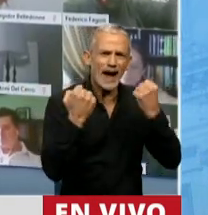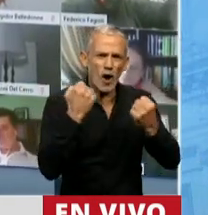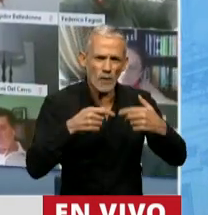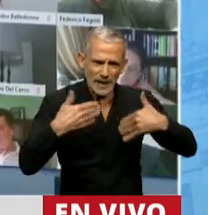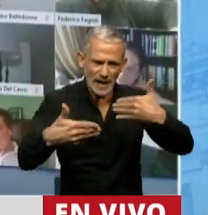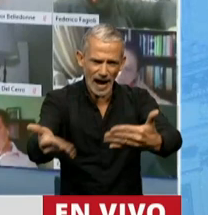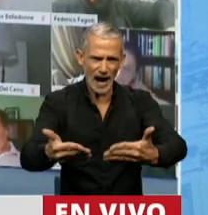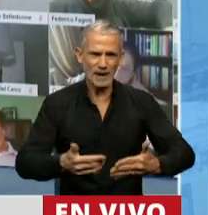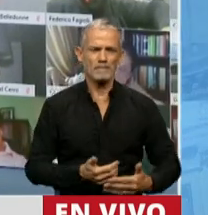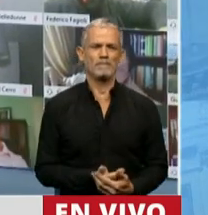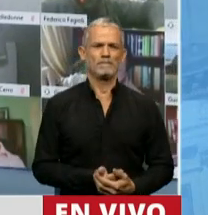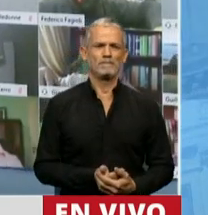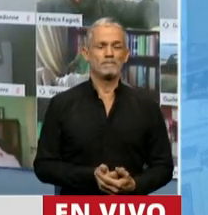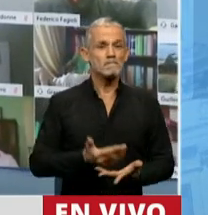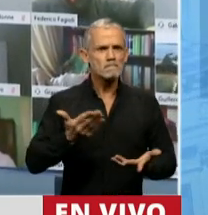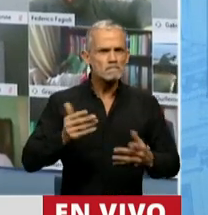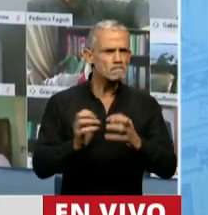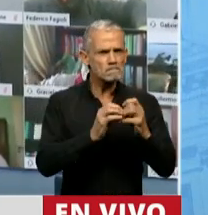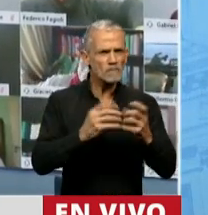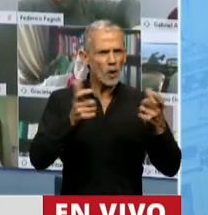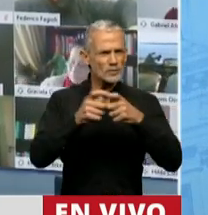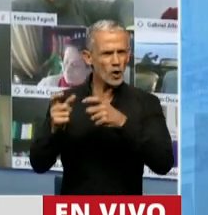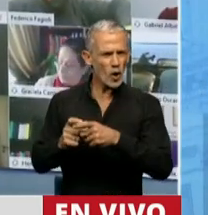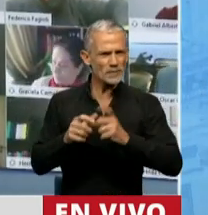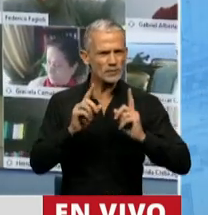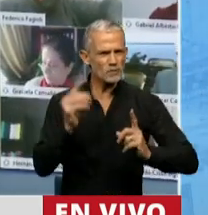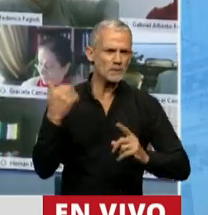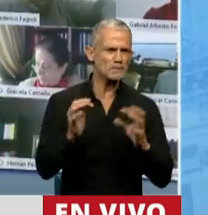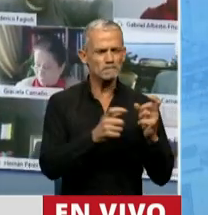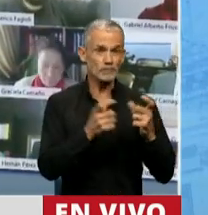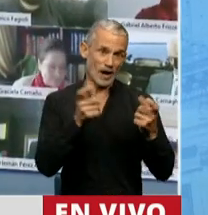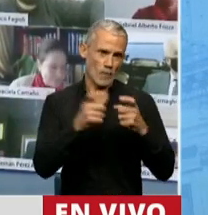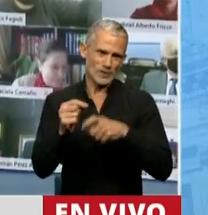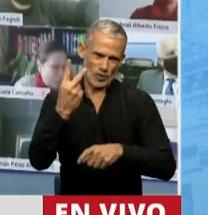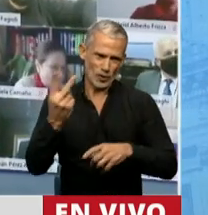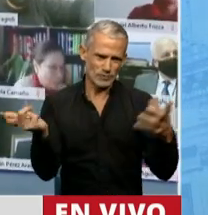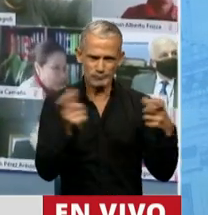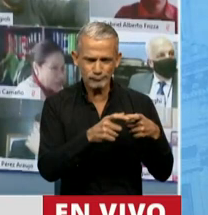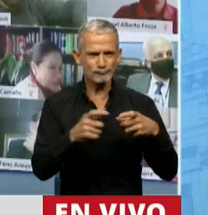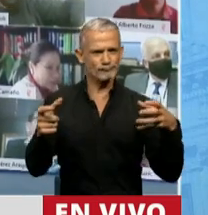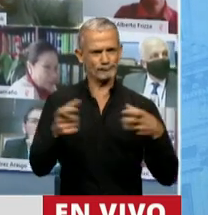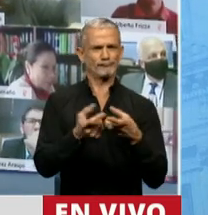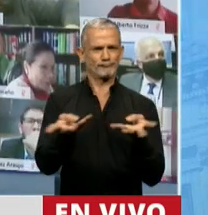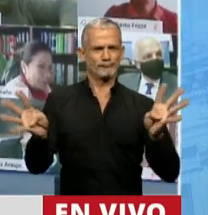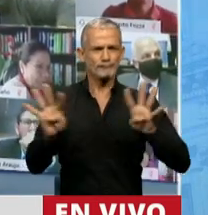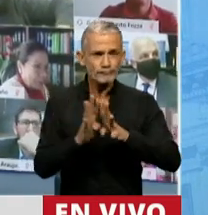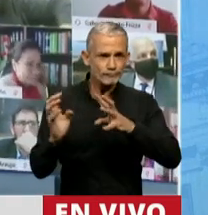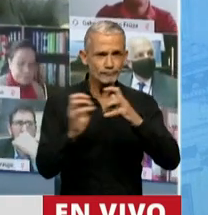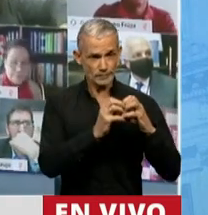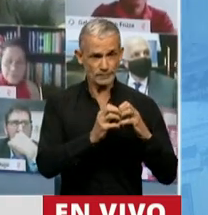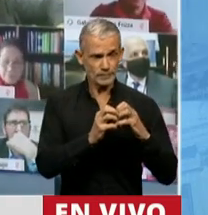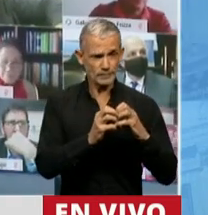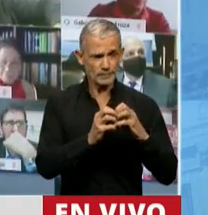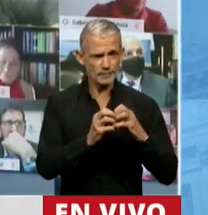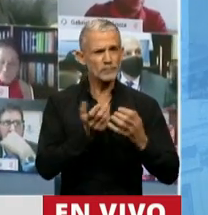general. En el debate que tuvimos en las comisiones, en el plenario de comisiones,